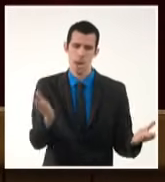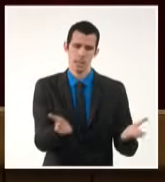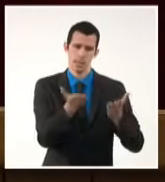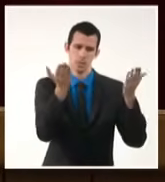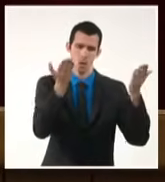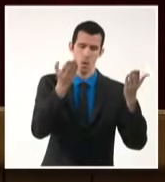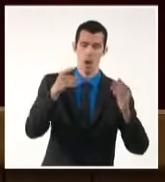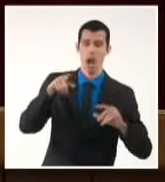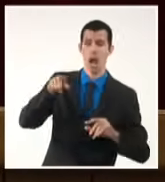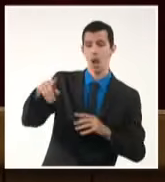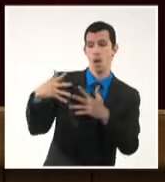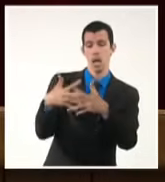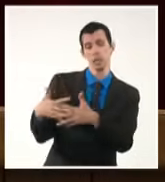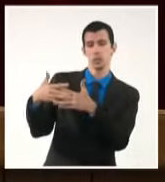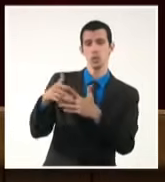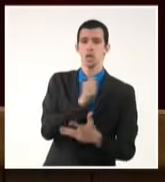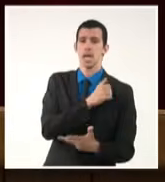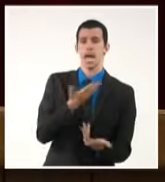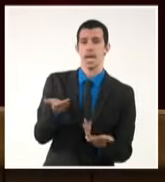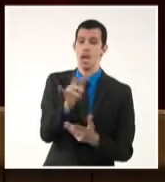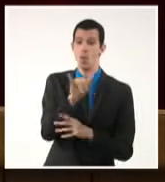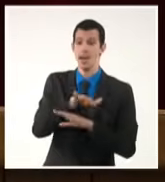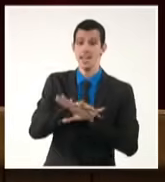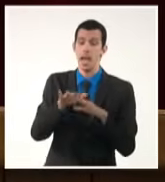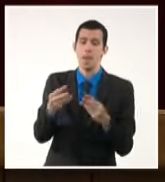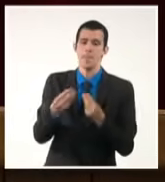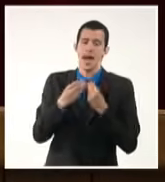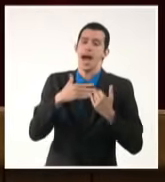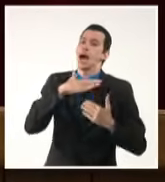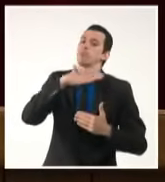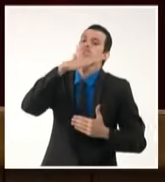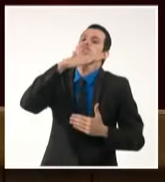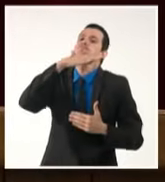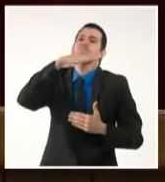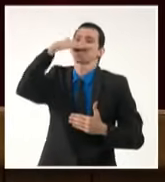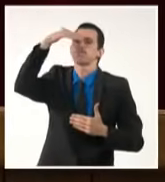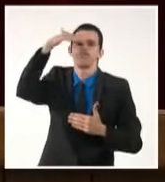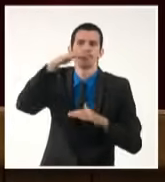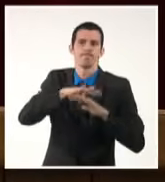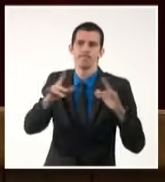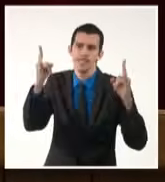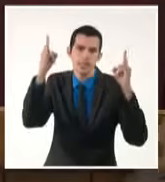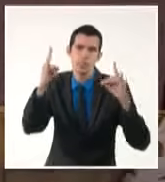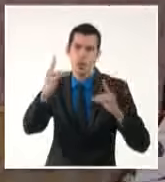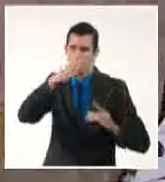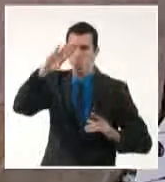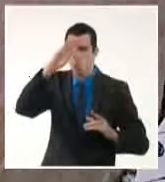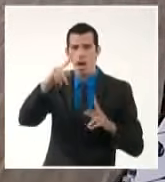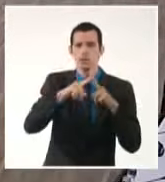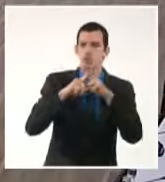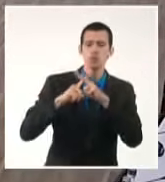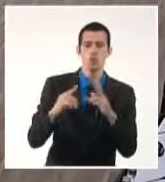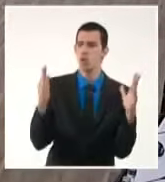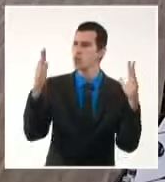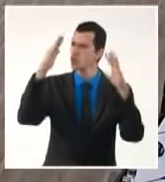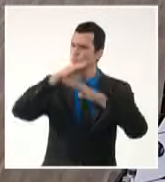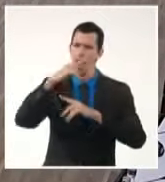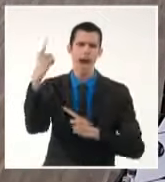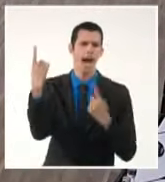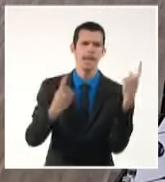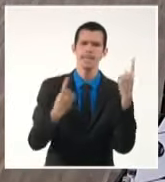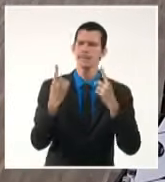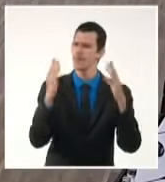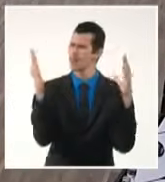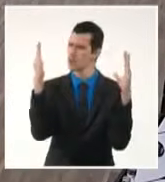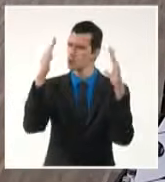la capacidad del gobierno para dar respuesta a las necesidades fundamentales de la población. El efecto de esa